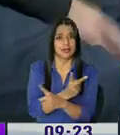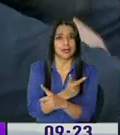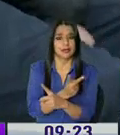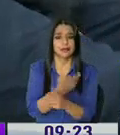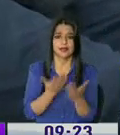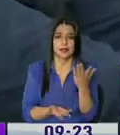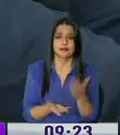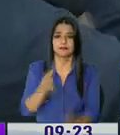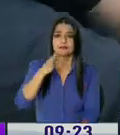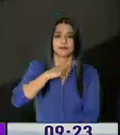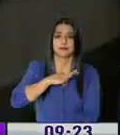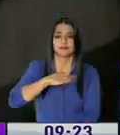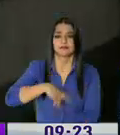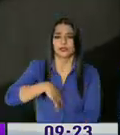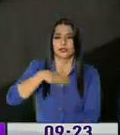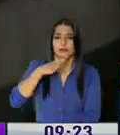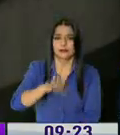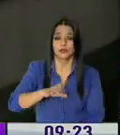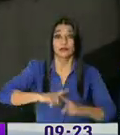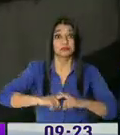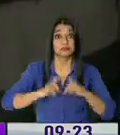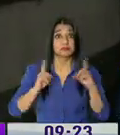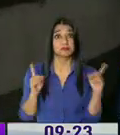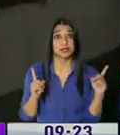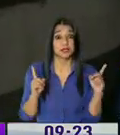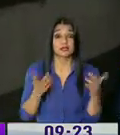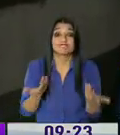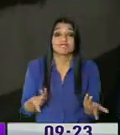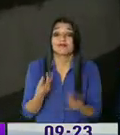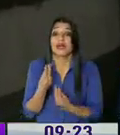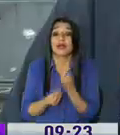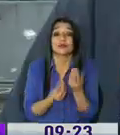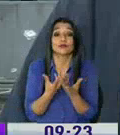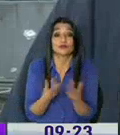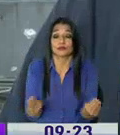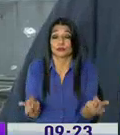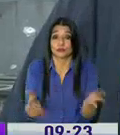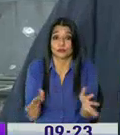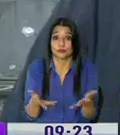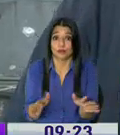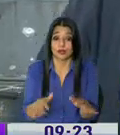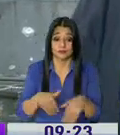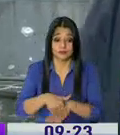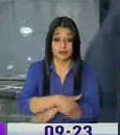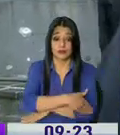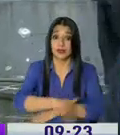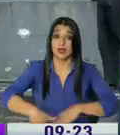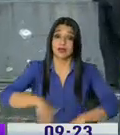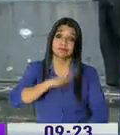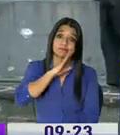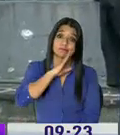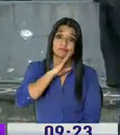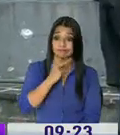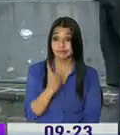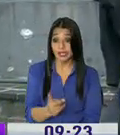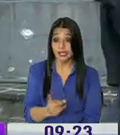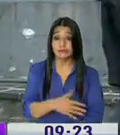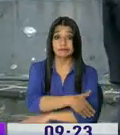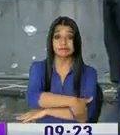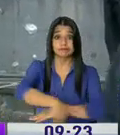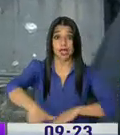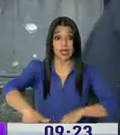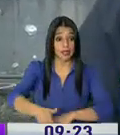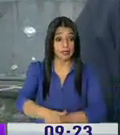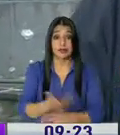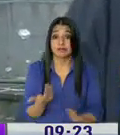de COVID-19, pero dicen que no tienen otra alternativa. Durmiendo aquí, donde usted lo ven, donde enfoque la cámara, ahí